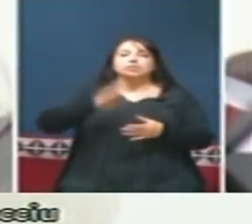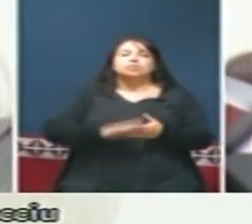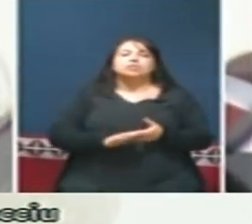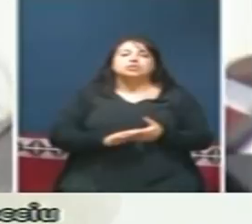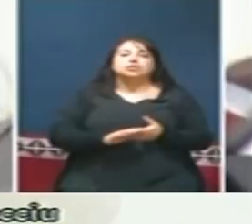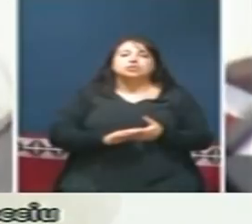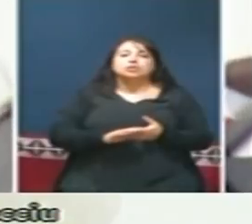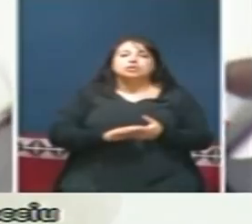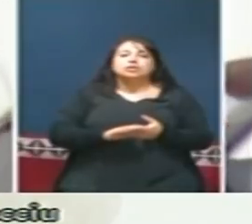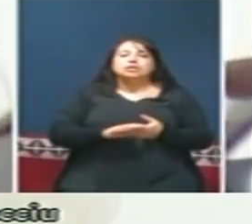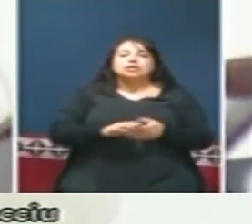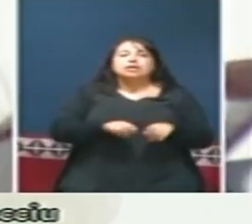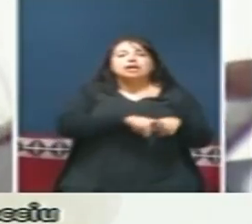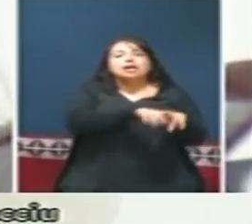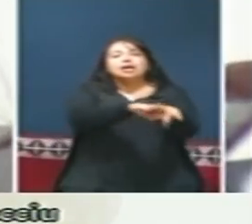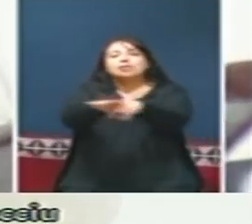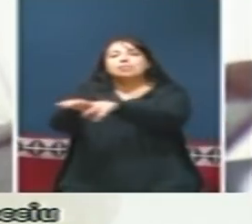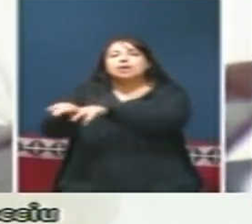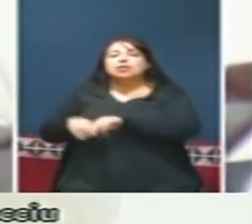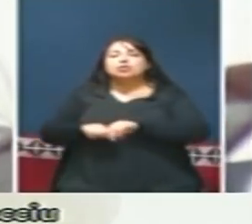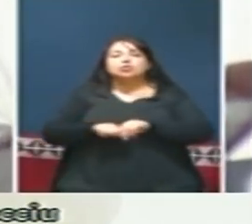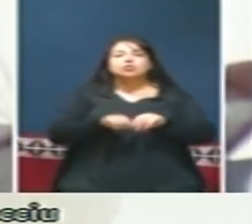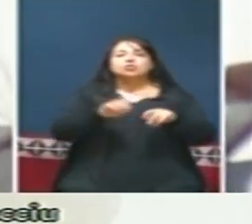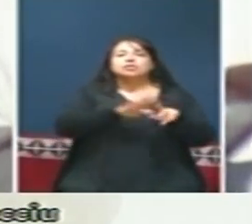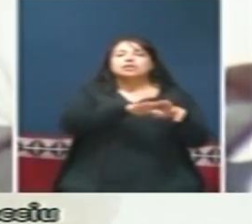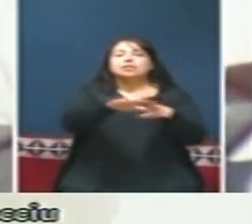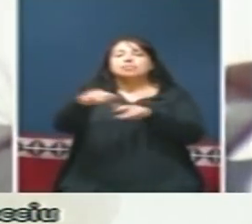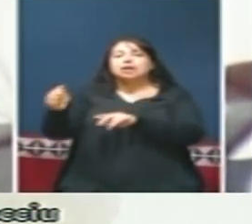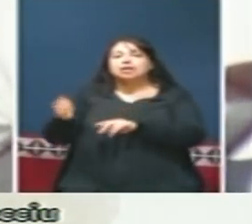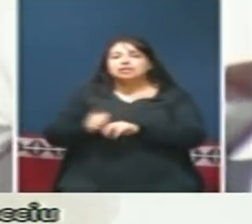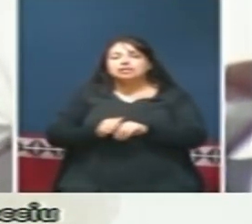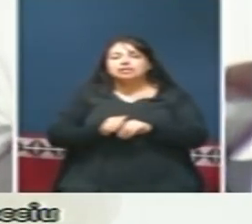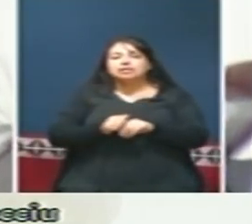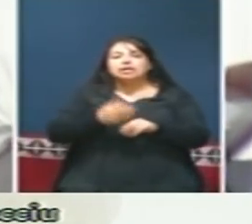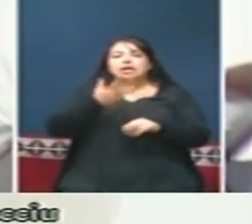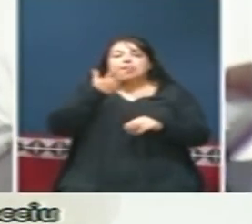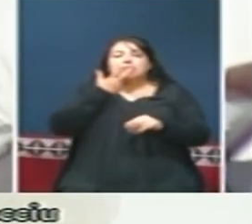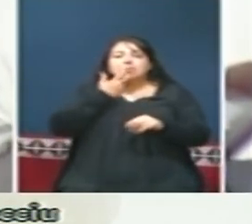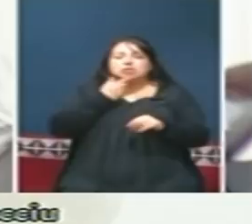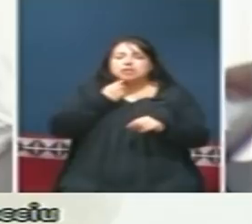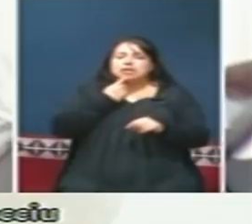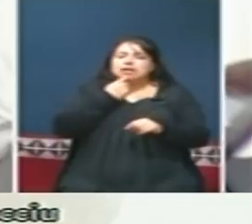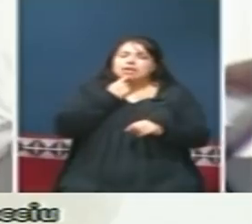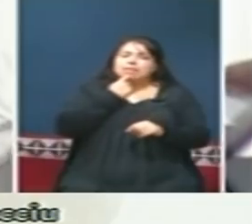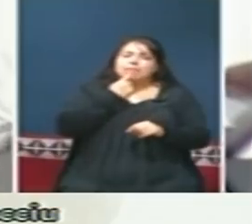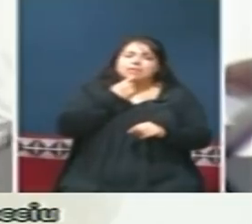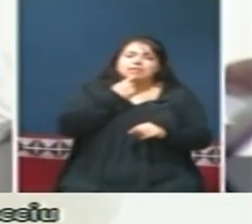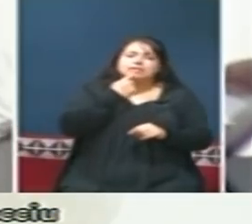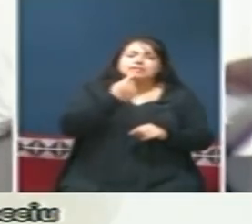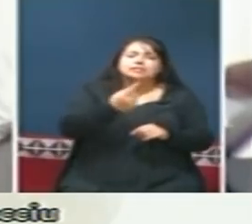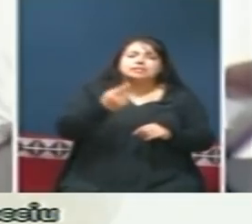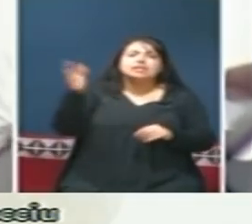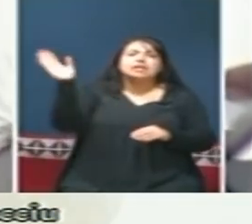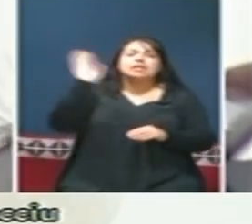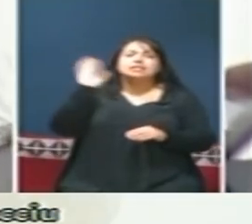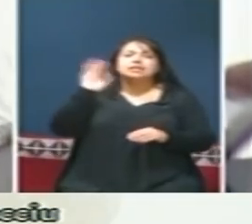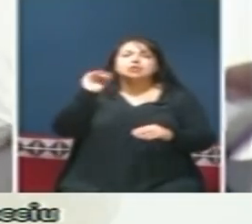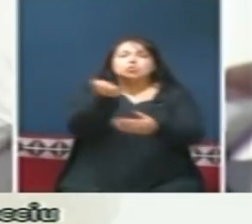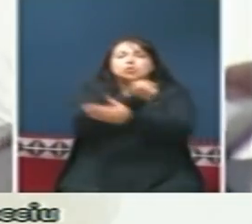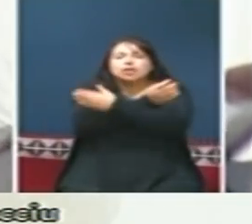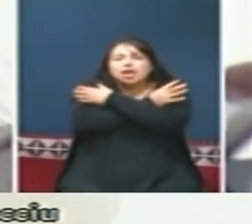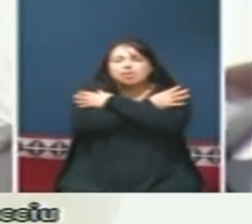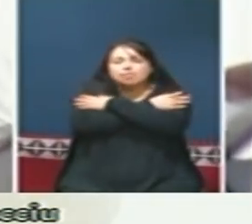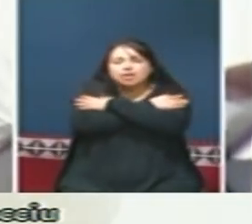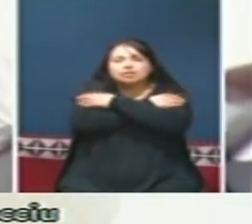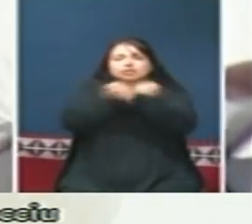Queridos hermanos y hermanas, primero que nada me gustaría traerles el saludo, el abrazo,